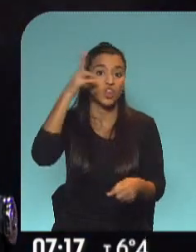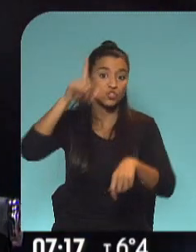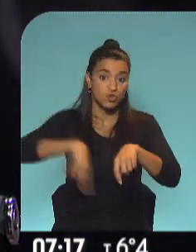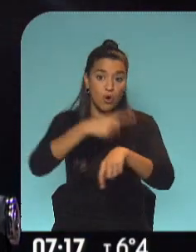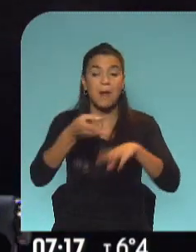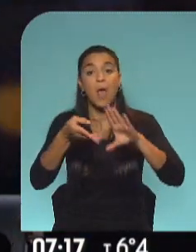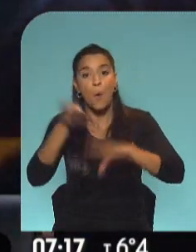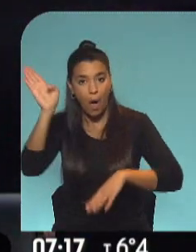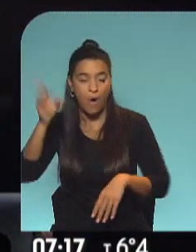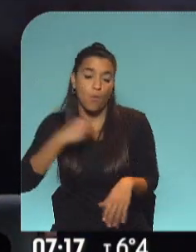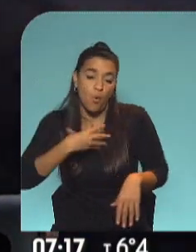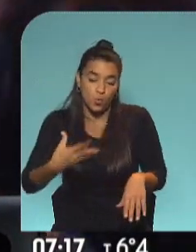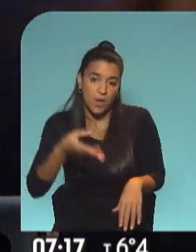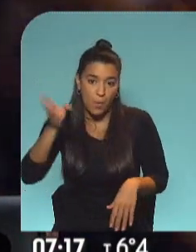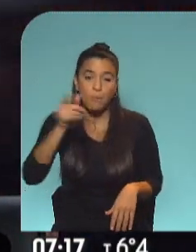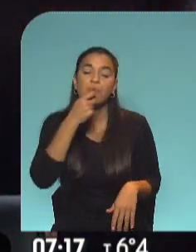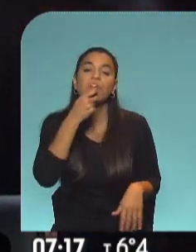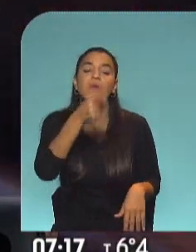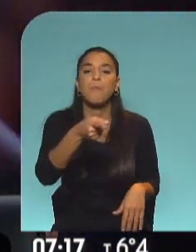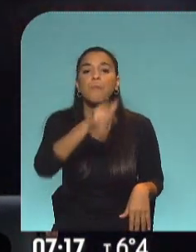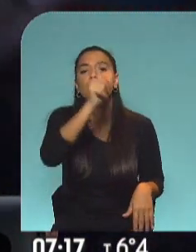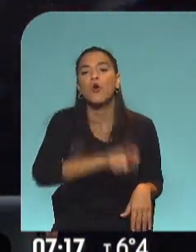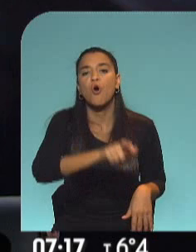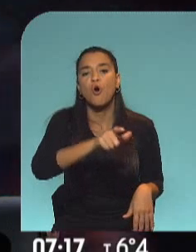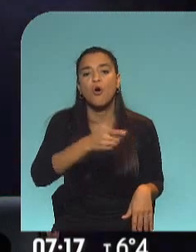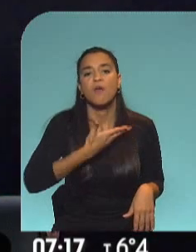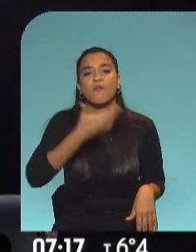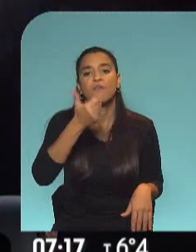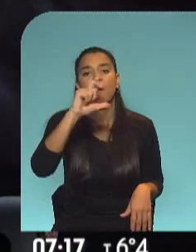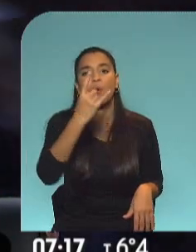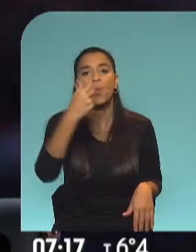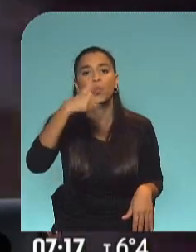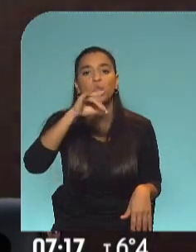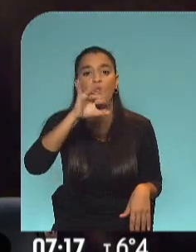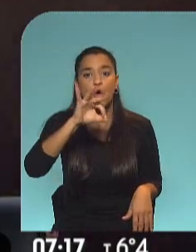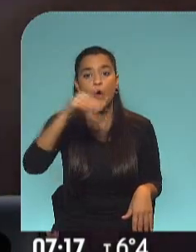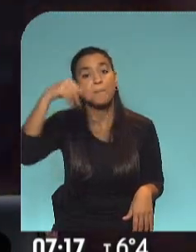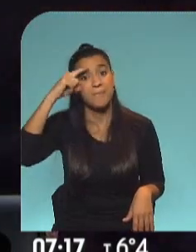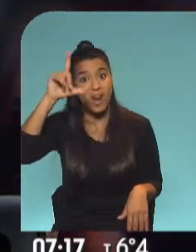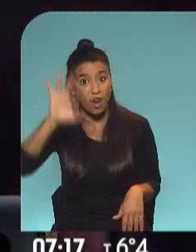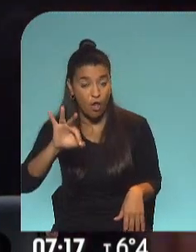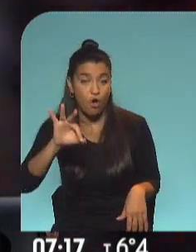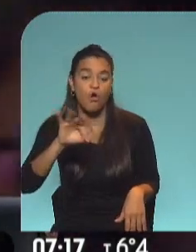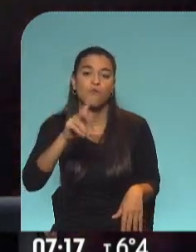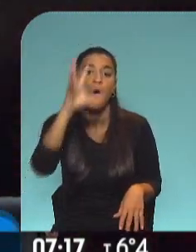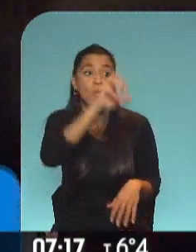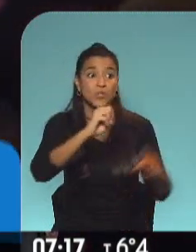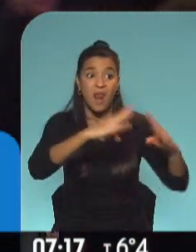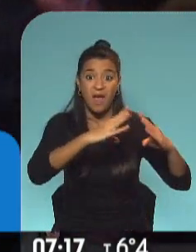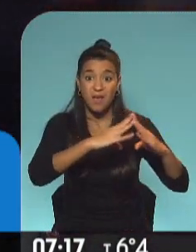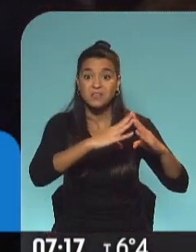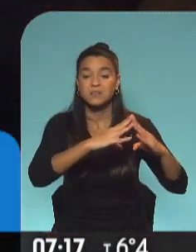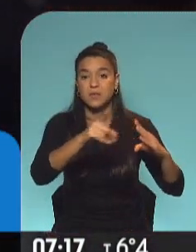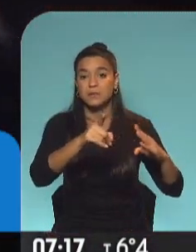se presenten voluntariamente. Esto pasó, por ejemplo, con Facundo Melo, uno de los espías. Fueron a buscarlo a la casa, lo